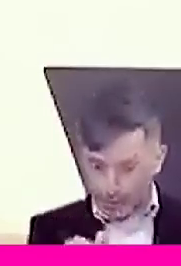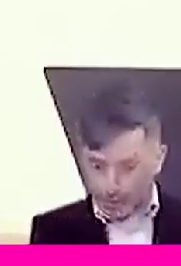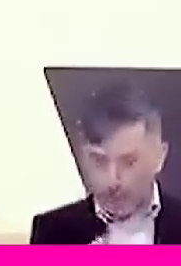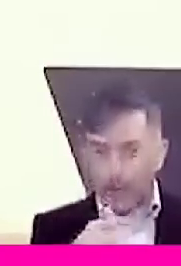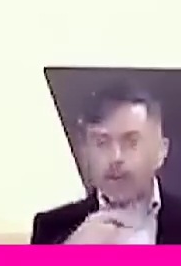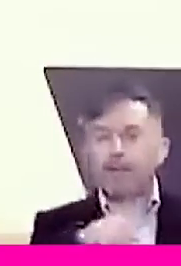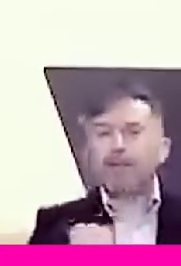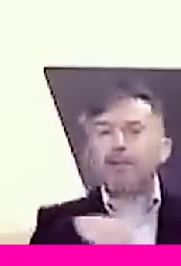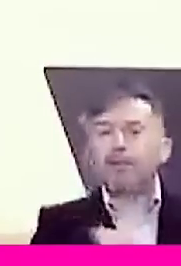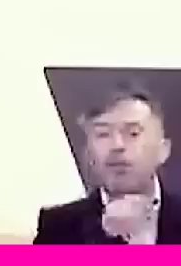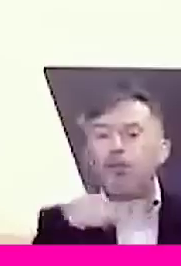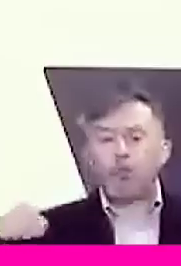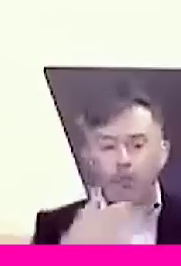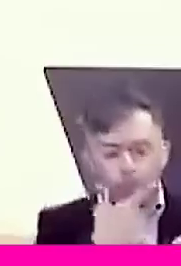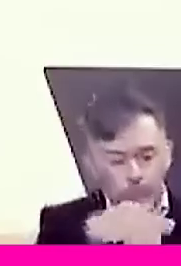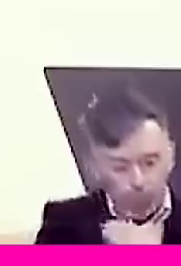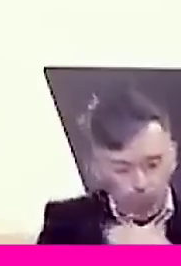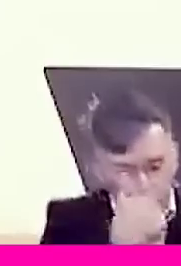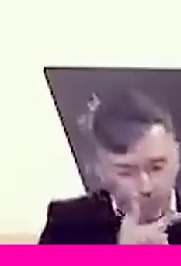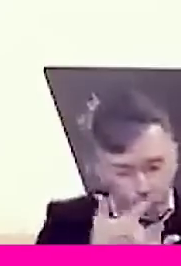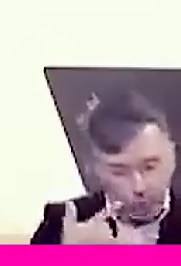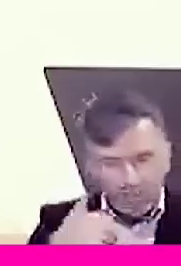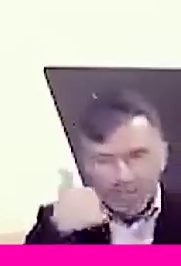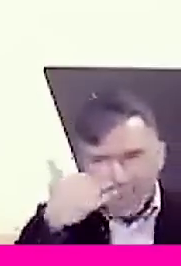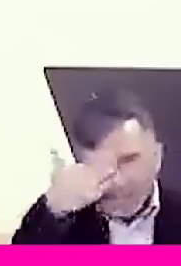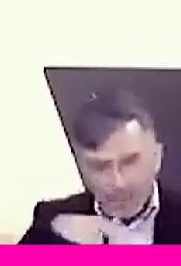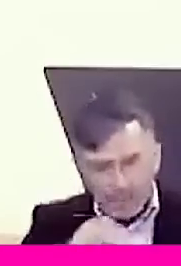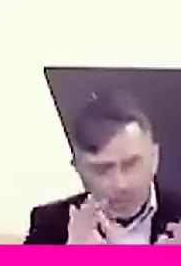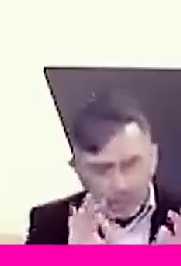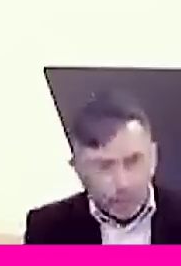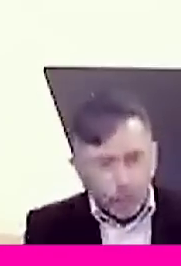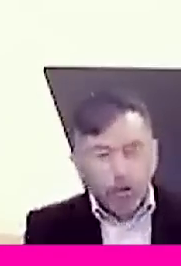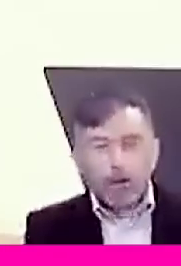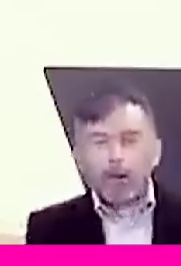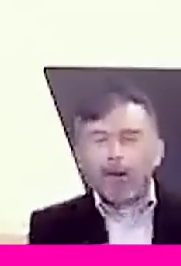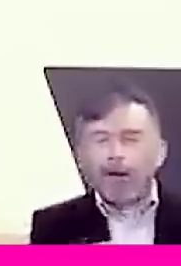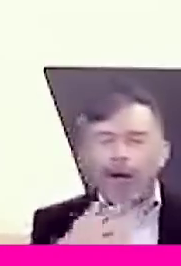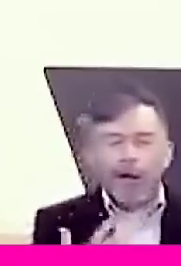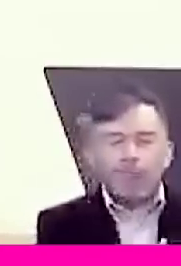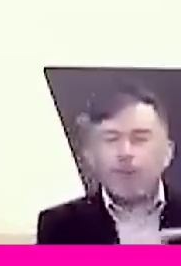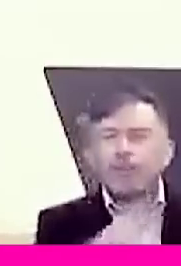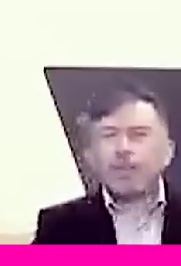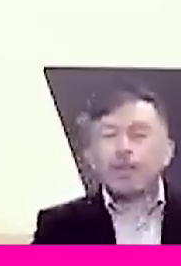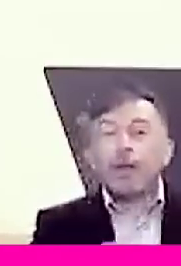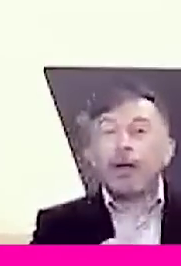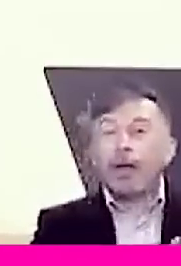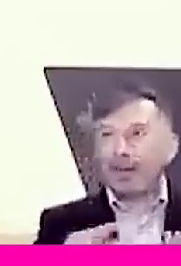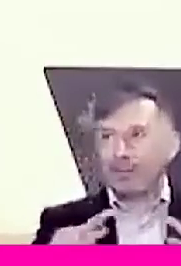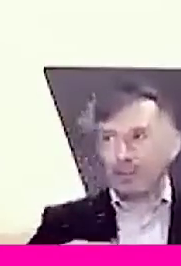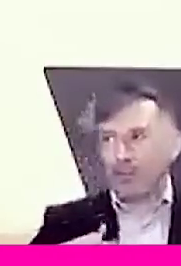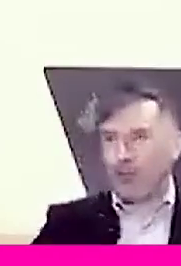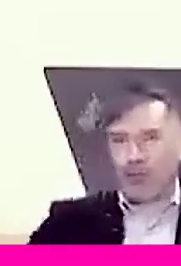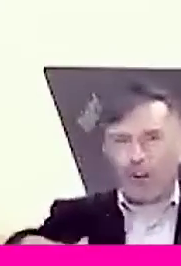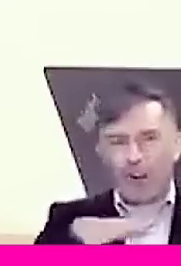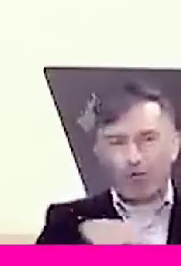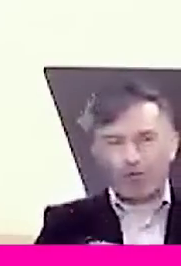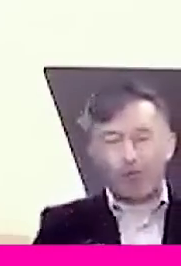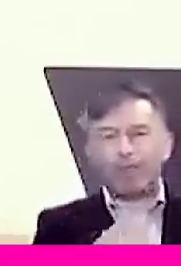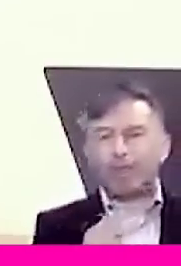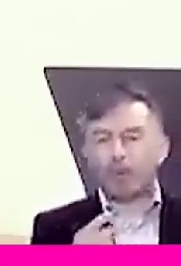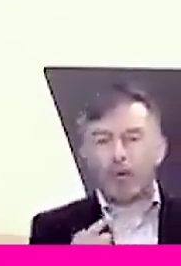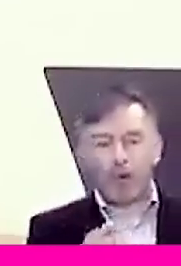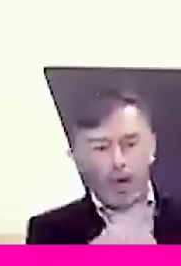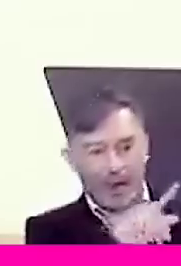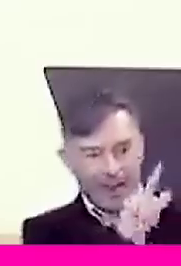distrital sepamos con Claridad Quiénes fueron las y los ganadores de los comicios gracias al voto popular el cúmulo de cambios